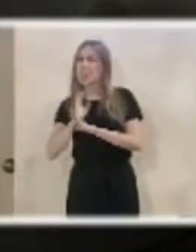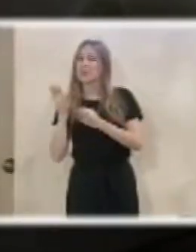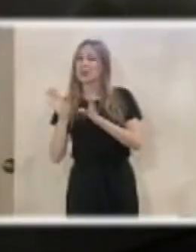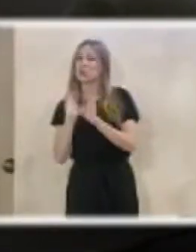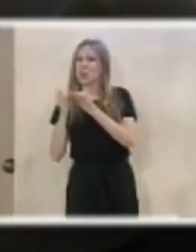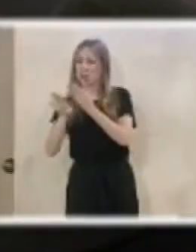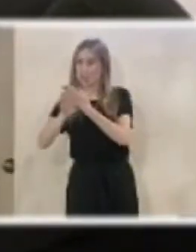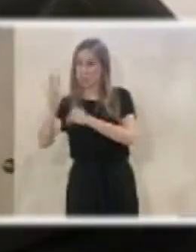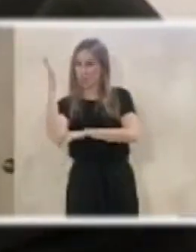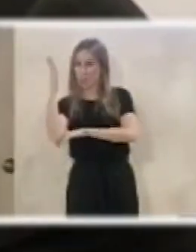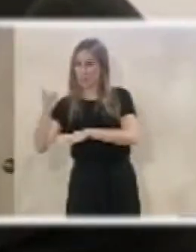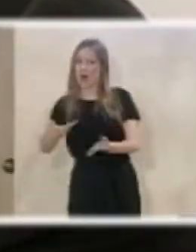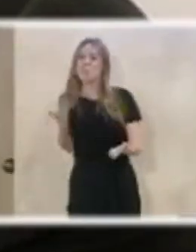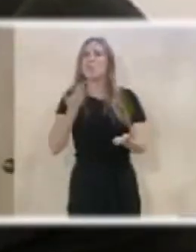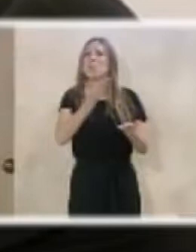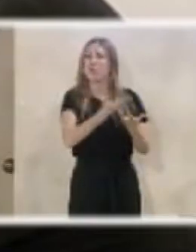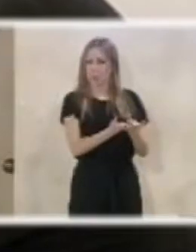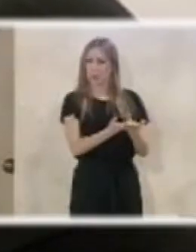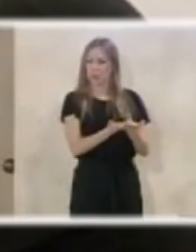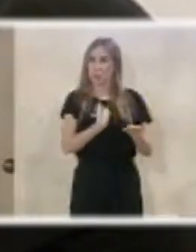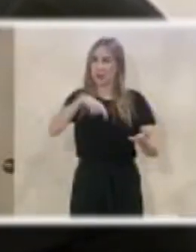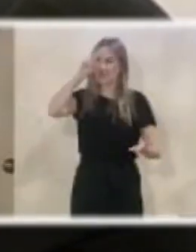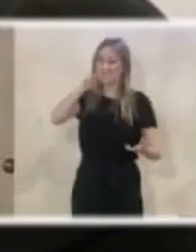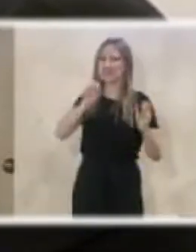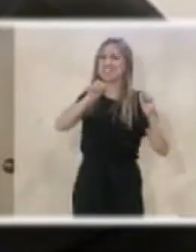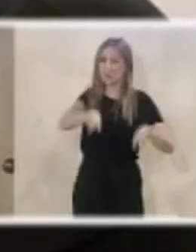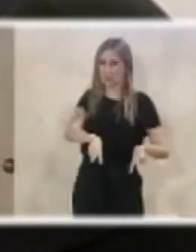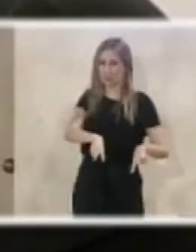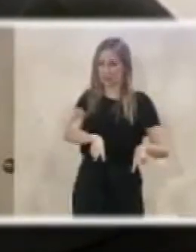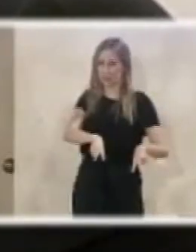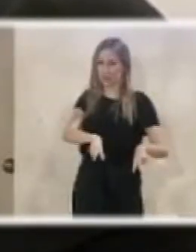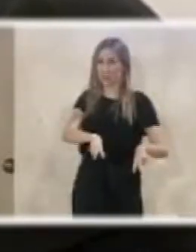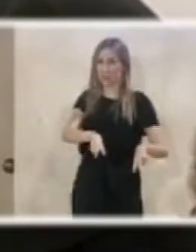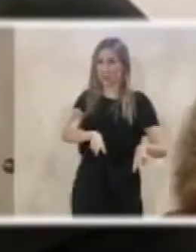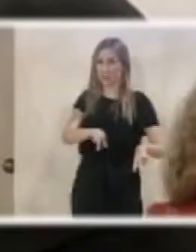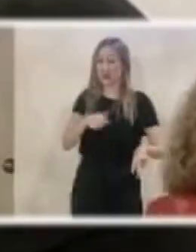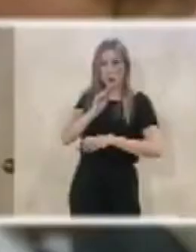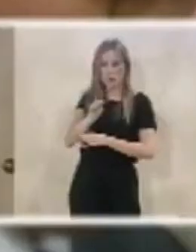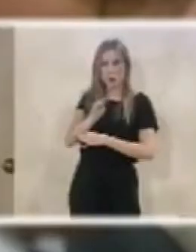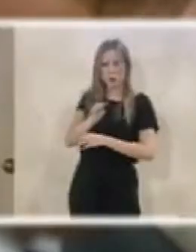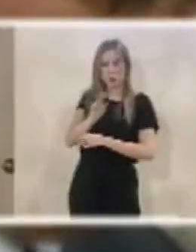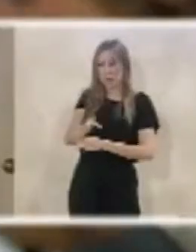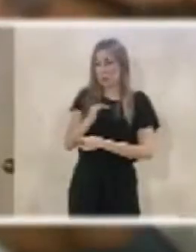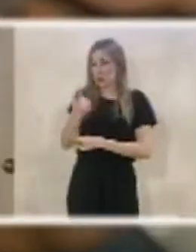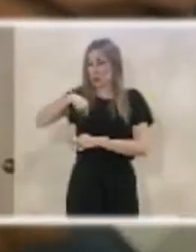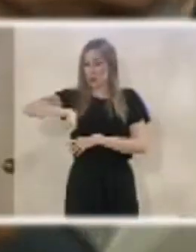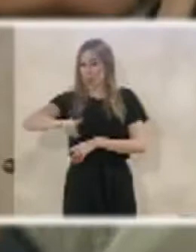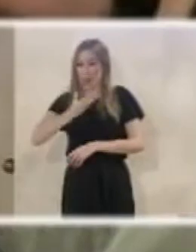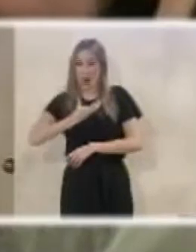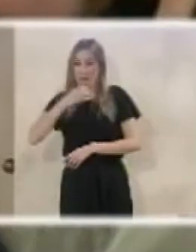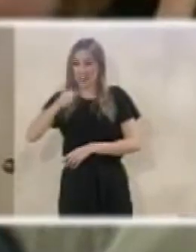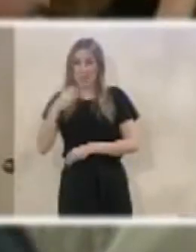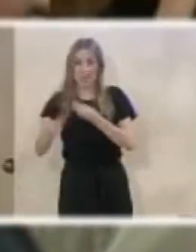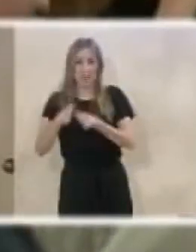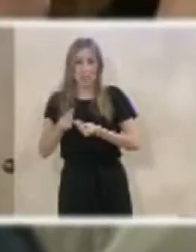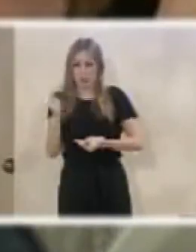La Palmera y que, hombre, que creo que es una falta de respeto apropiarse de esa propuesta. Y bueno, lo único que hizo el alcalde,